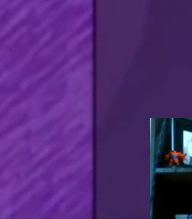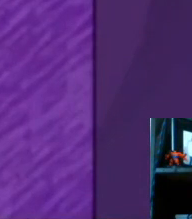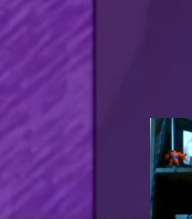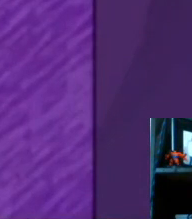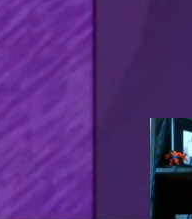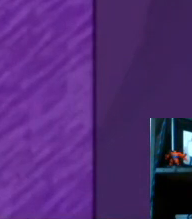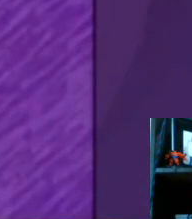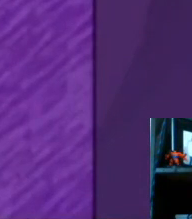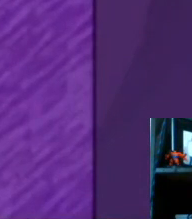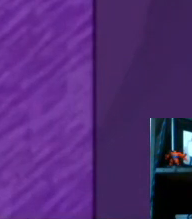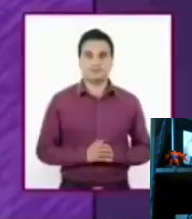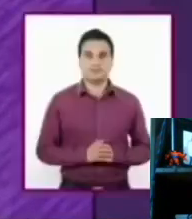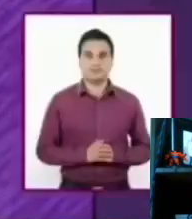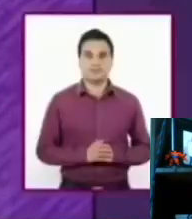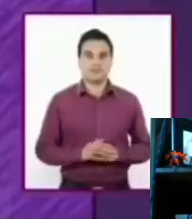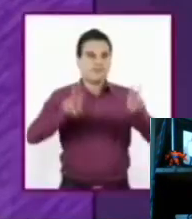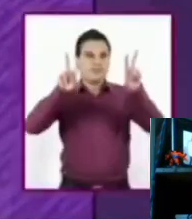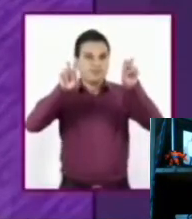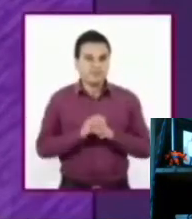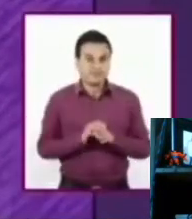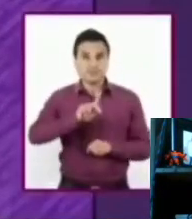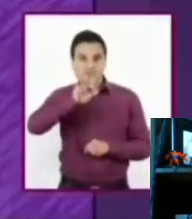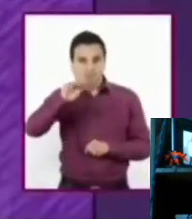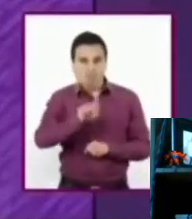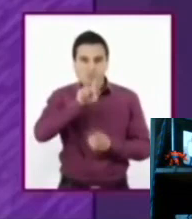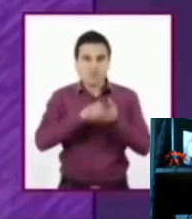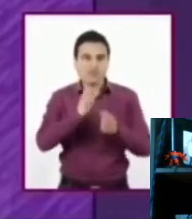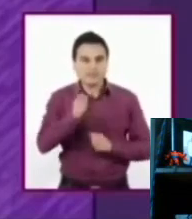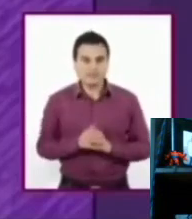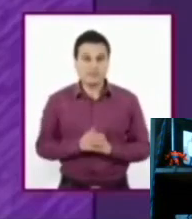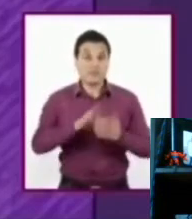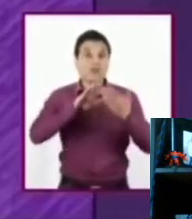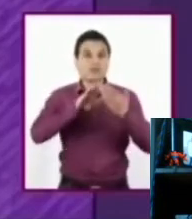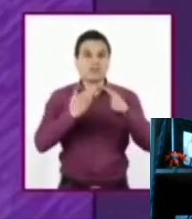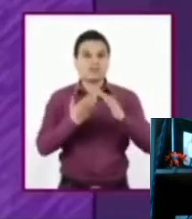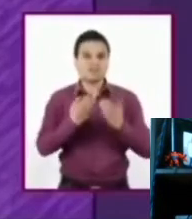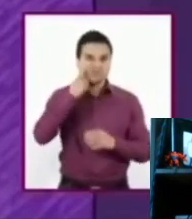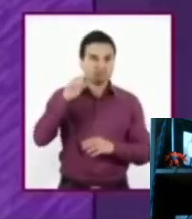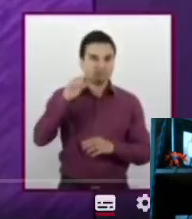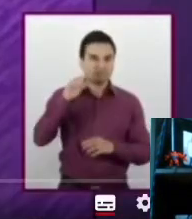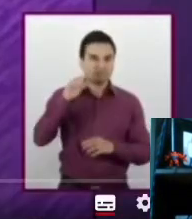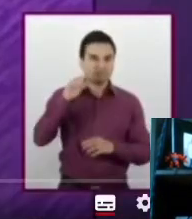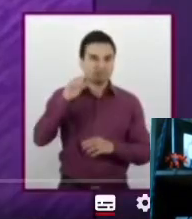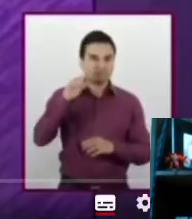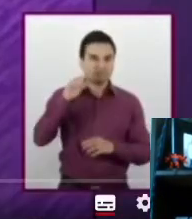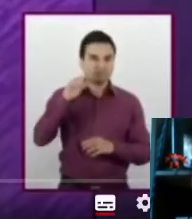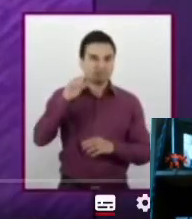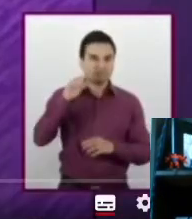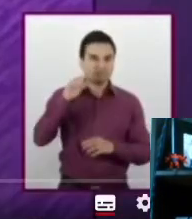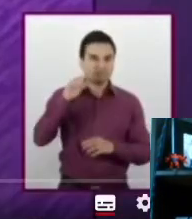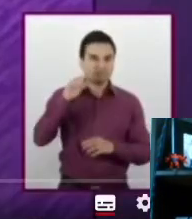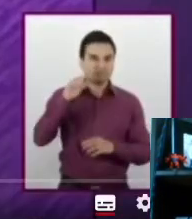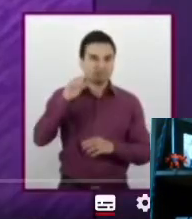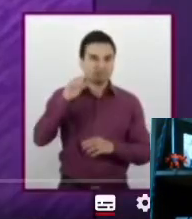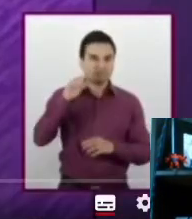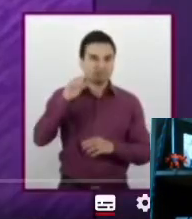pueblo en inglés escriben ghost town por ejemplo hay un parque lerdo park ahí está lo que les decía